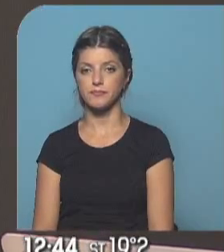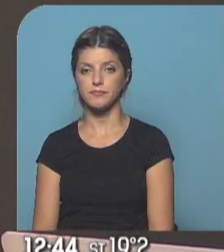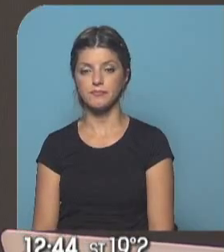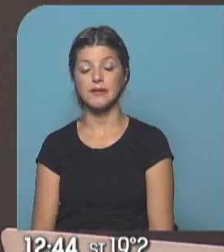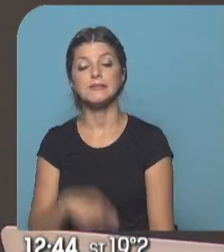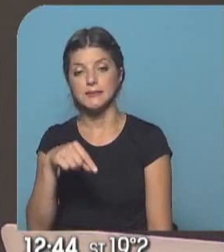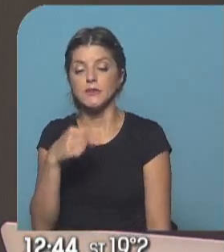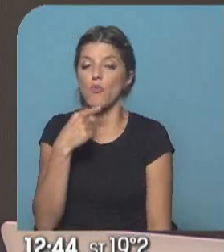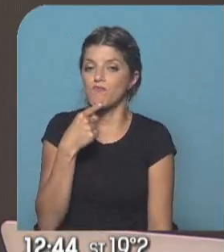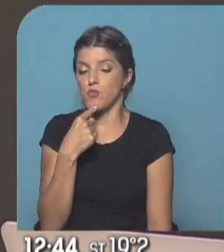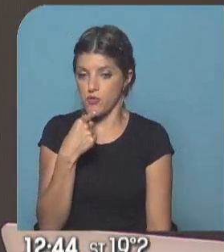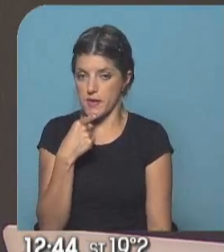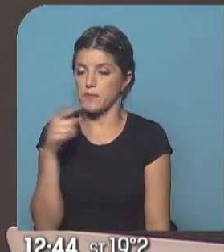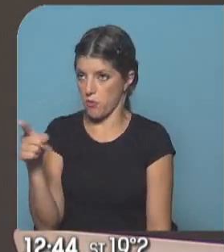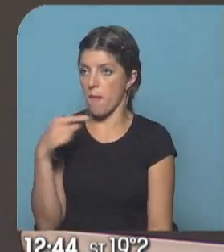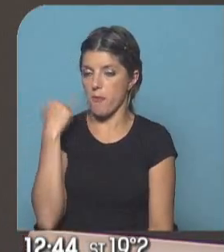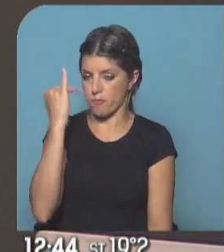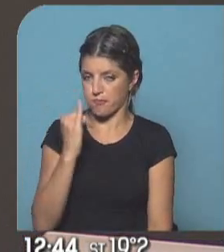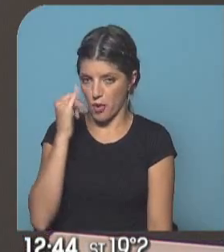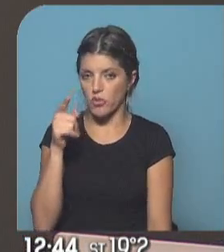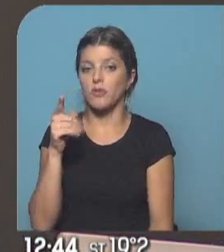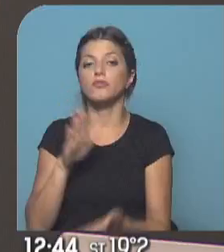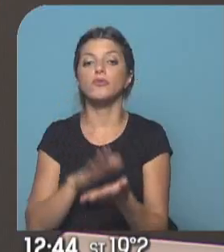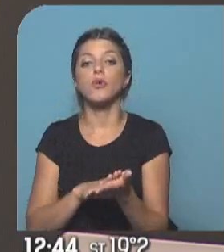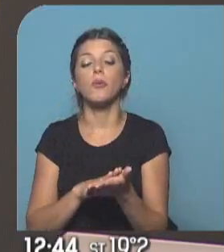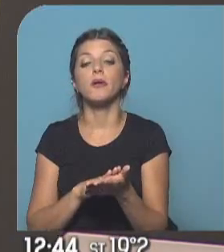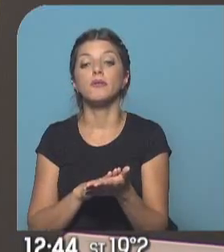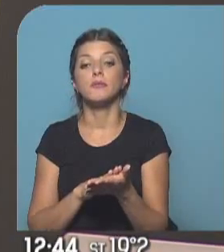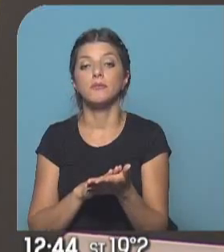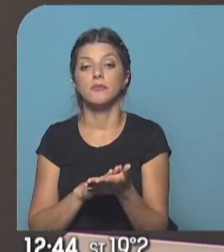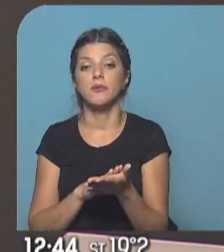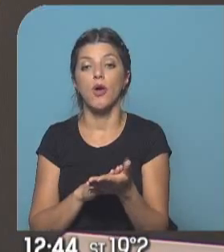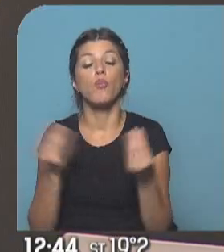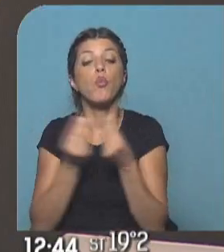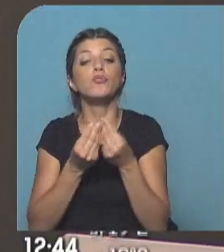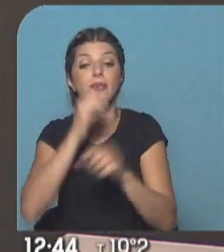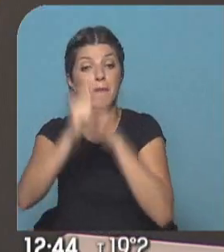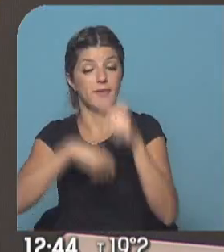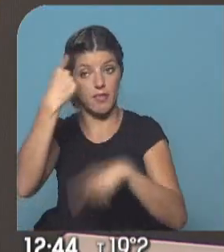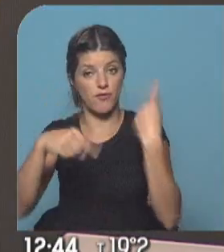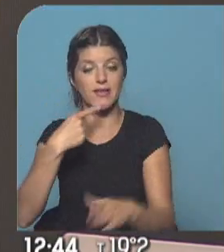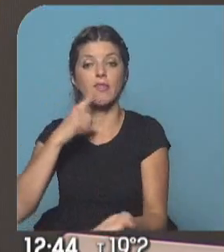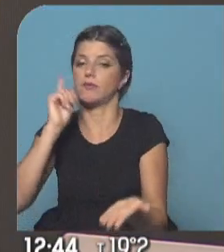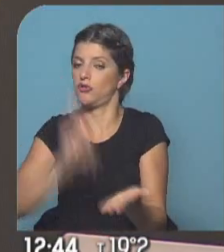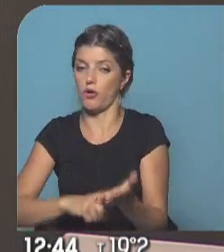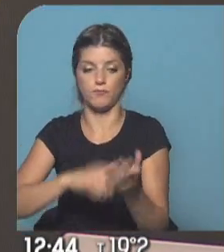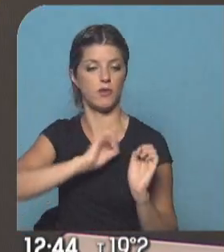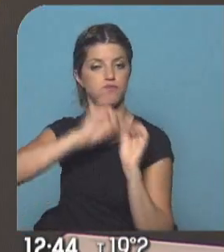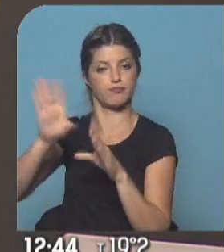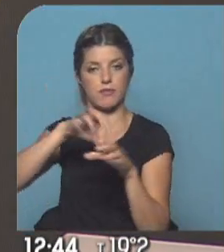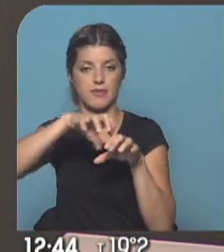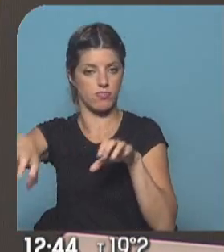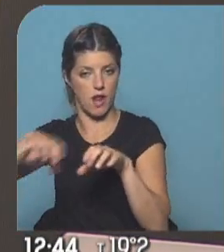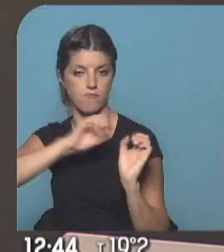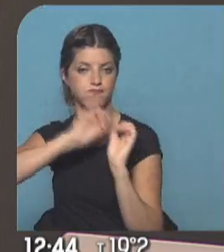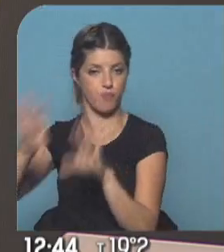dudas, y lo que acabas de comentar, el tema de la postura que están tomando muchas empresas, todavía ahonda más estas dudas. Por